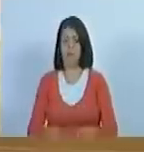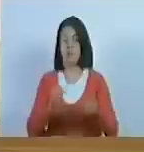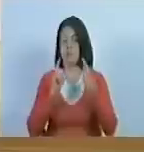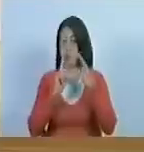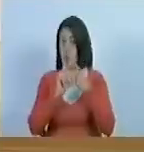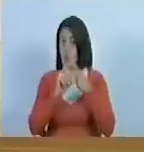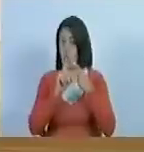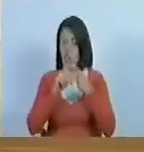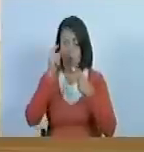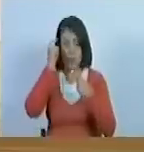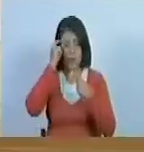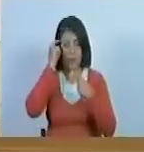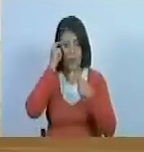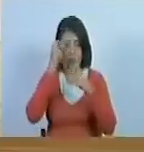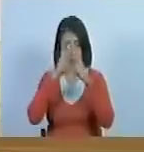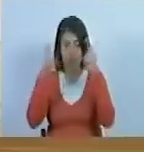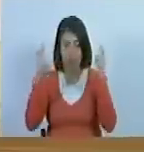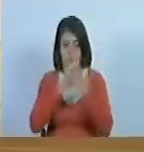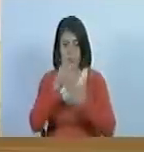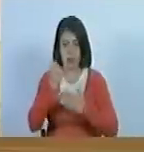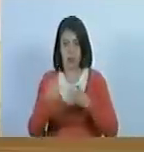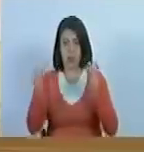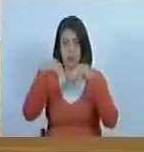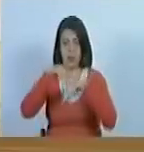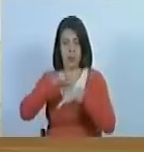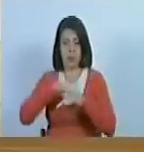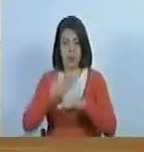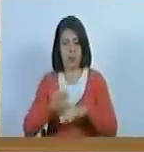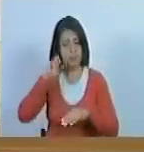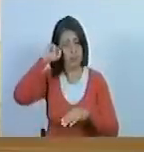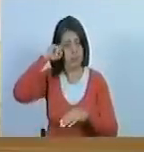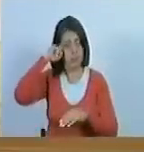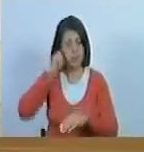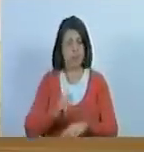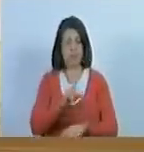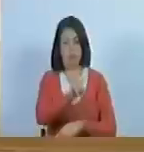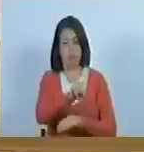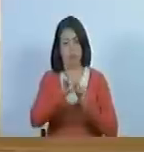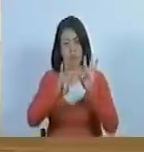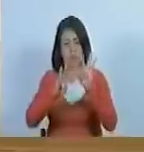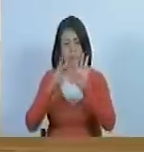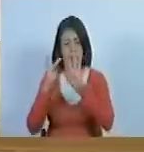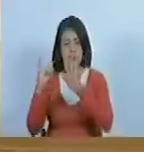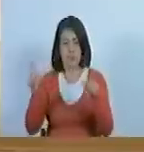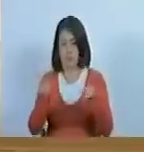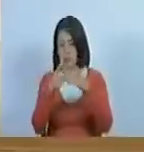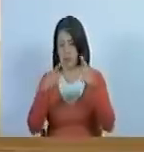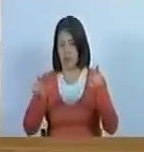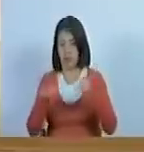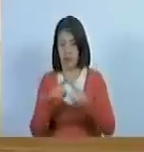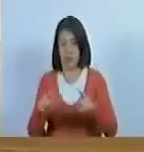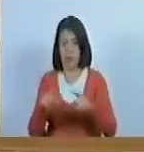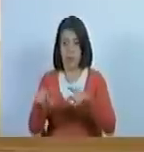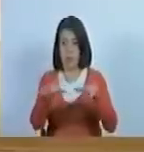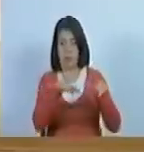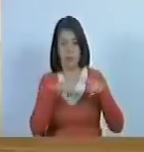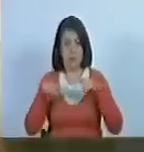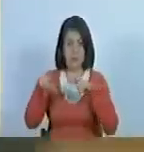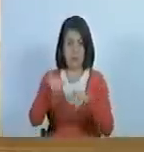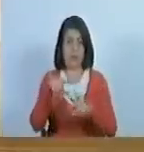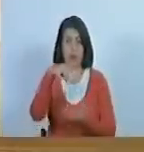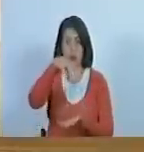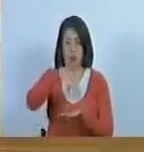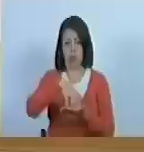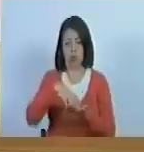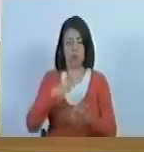número 1 del orden del día. Proyecto de acuerdo con motivo de conmemorarse el 197 aniversario de la instalación del